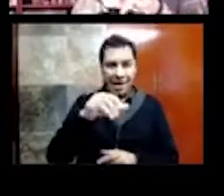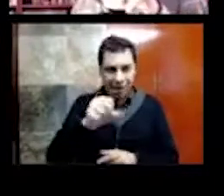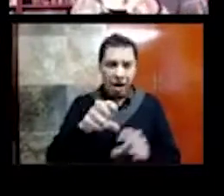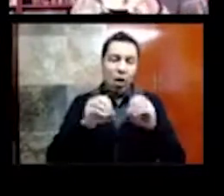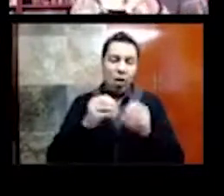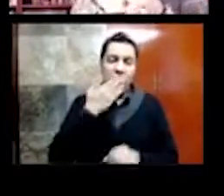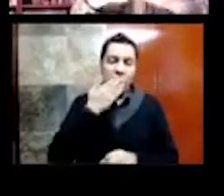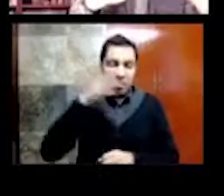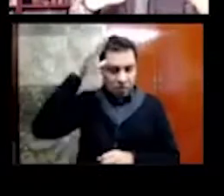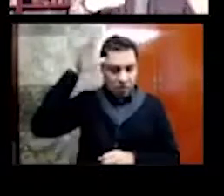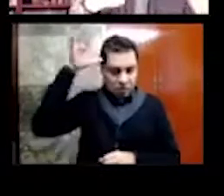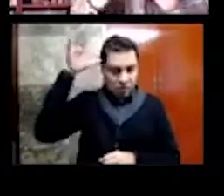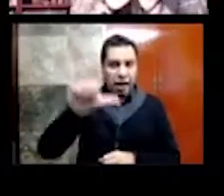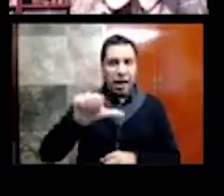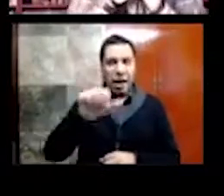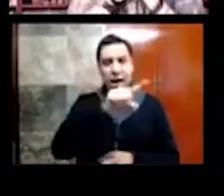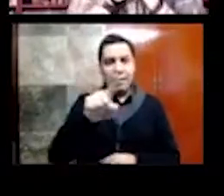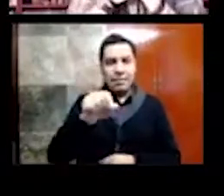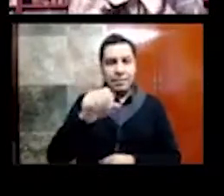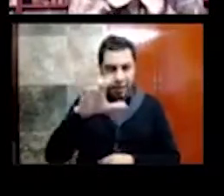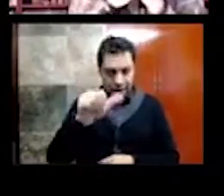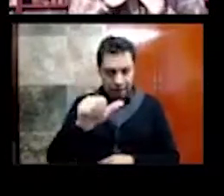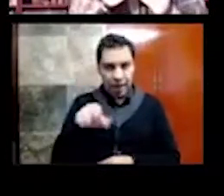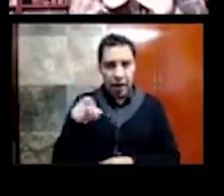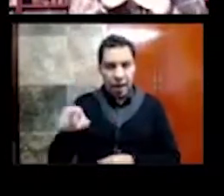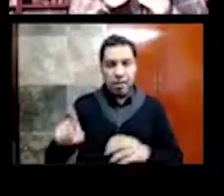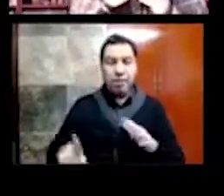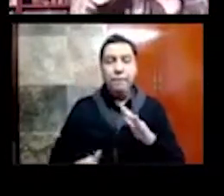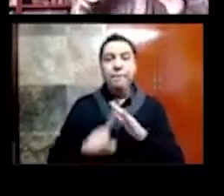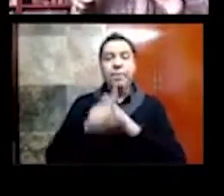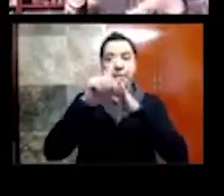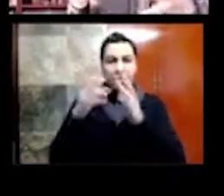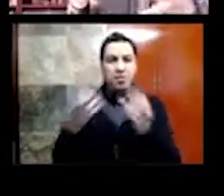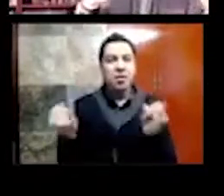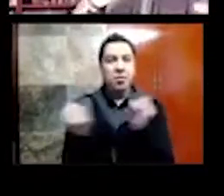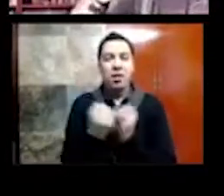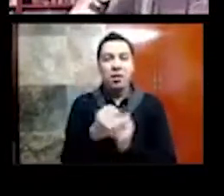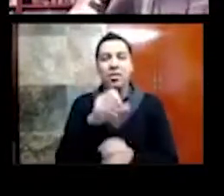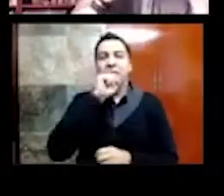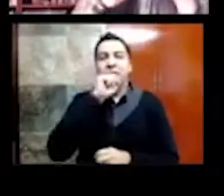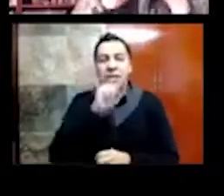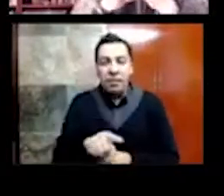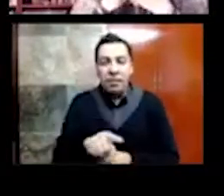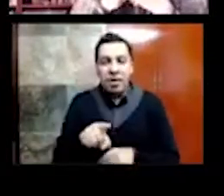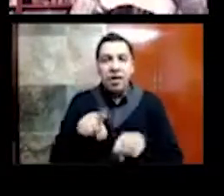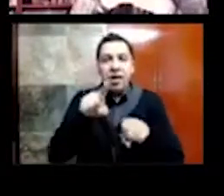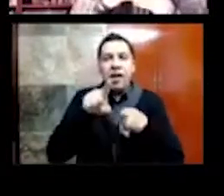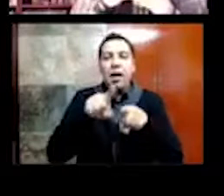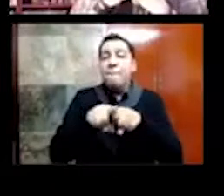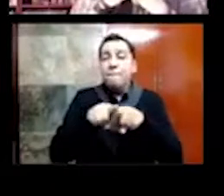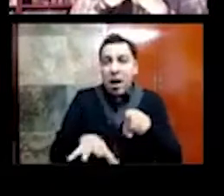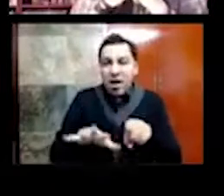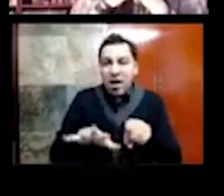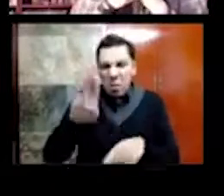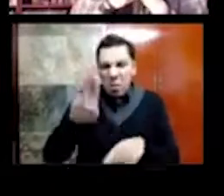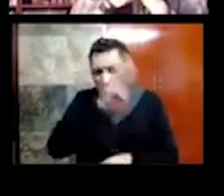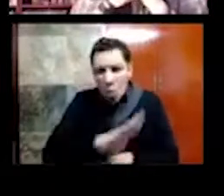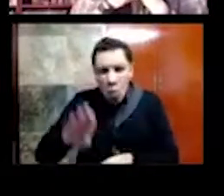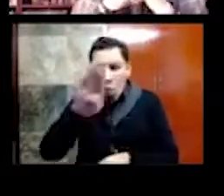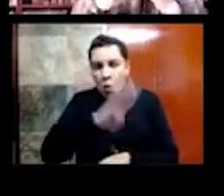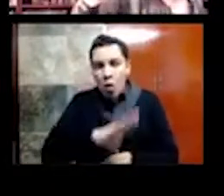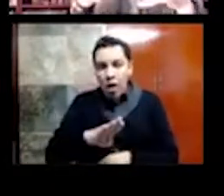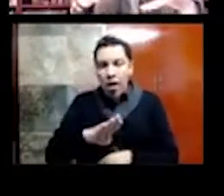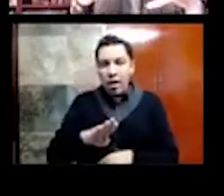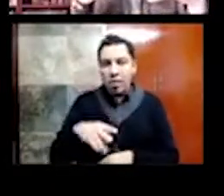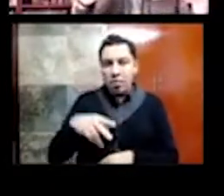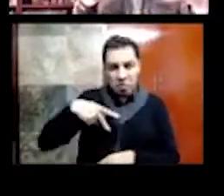Teomama. Aquí tiene verificativo la aparición de Malinal Xochitl, la famosa hermana hechicera de Huitzilopochtli,